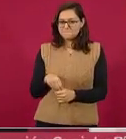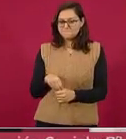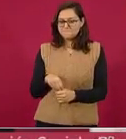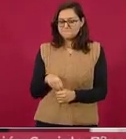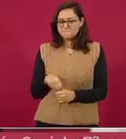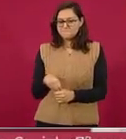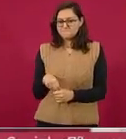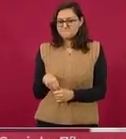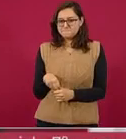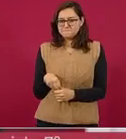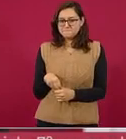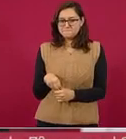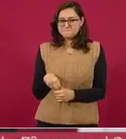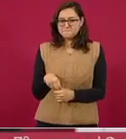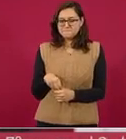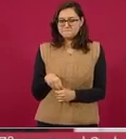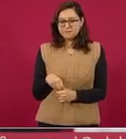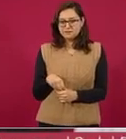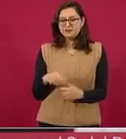pero otros